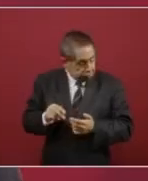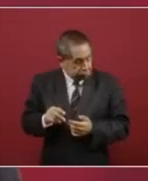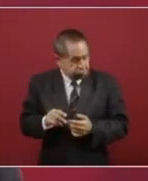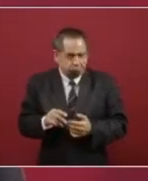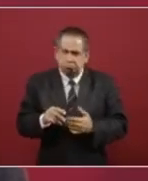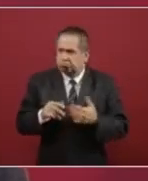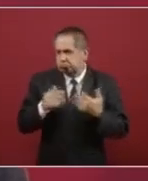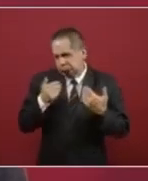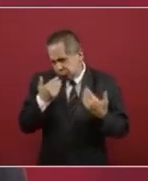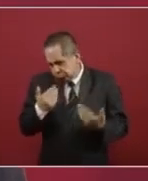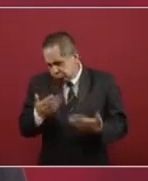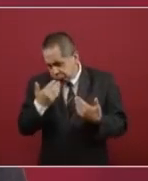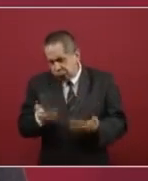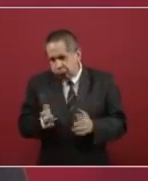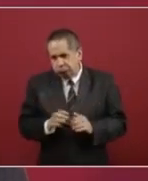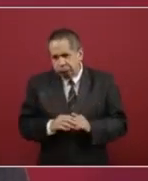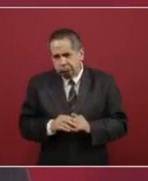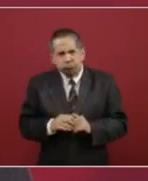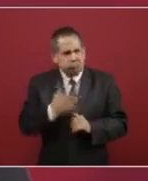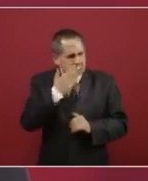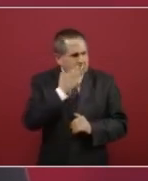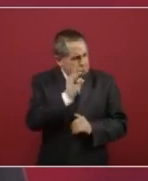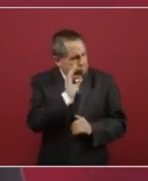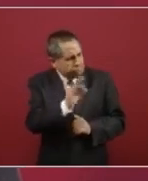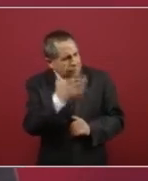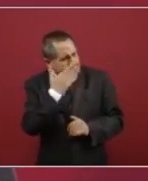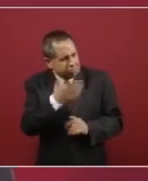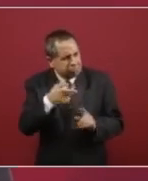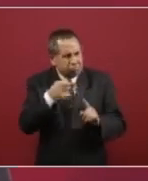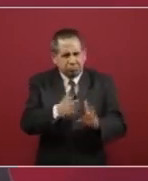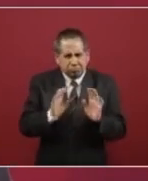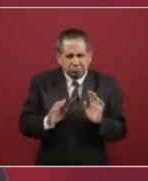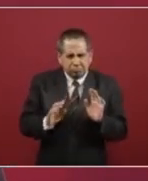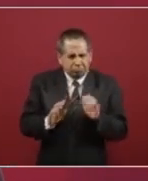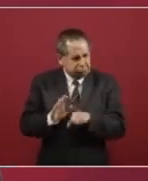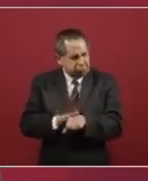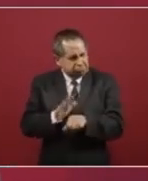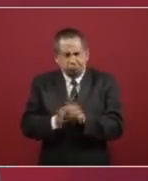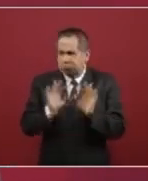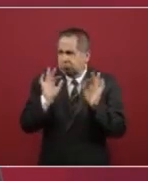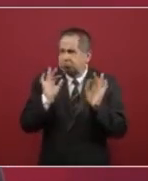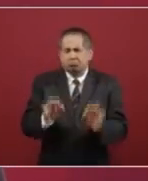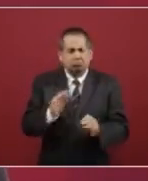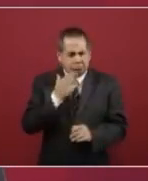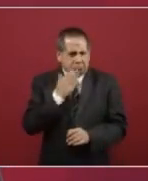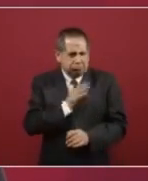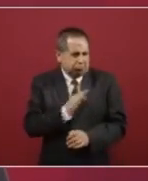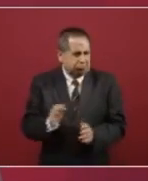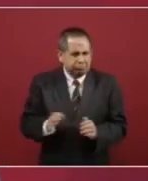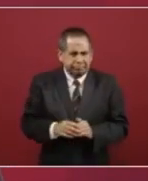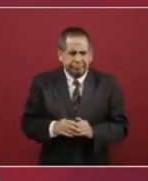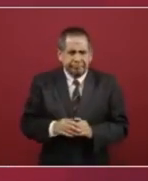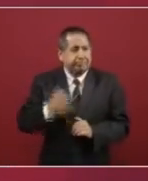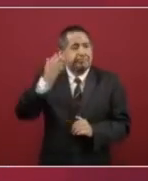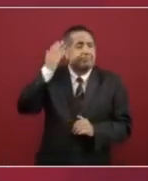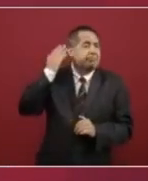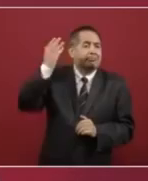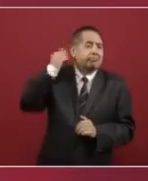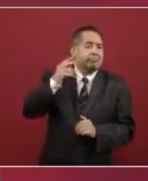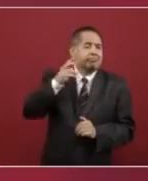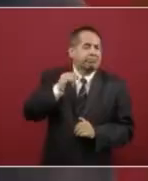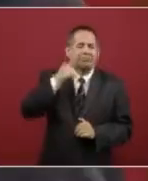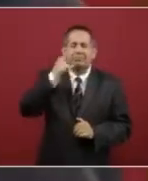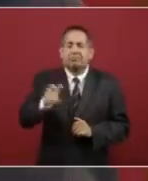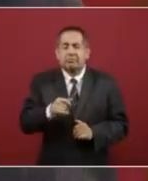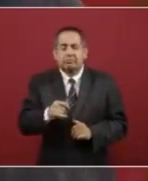es un buen signo, una buena señal. Eso antes era raro